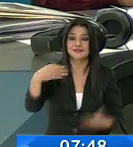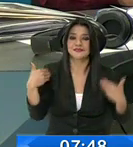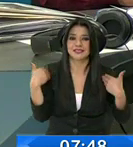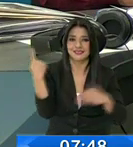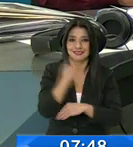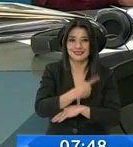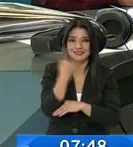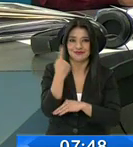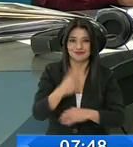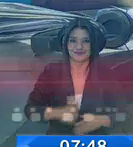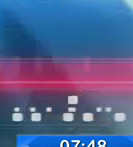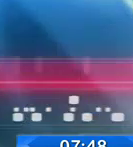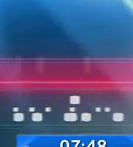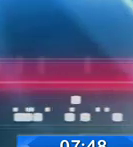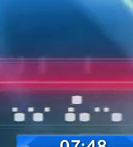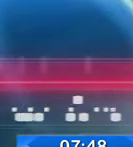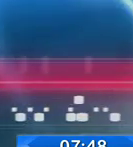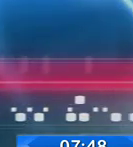día